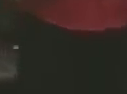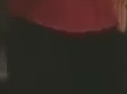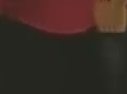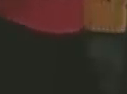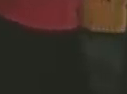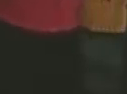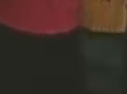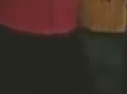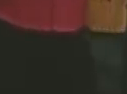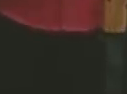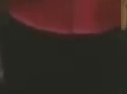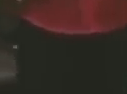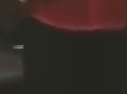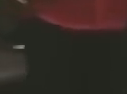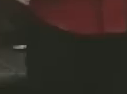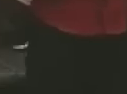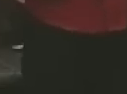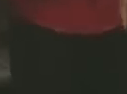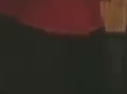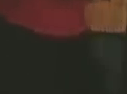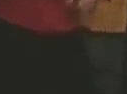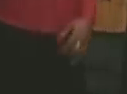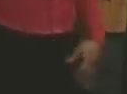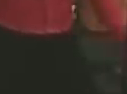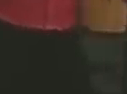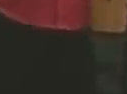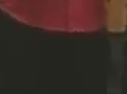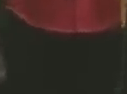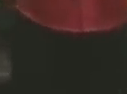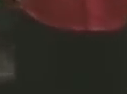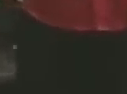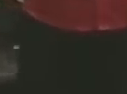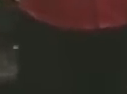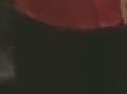Un permiso soberano me concedió Dios a mí.